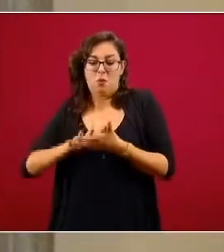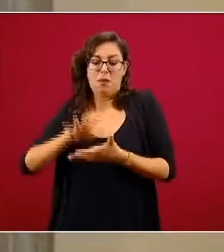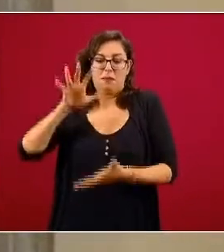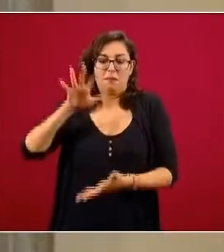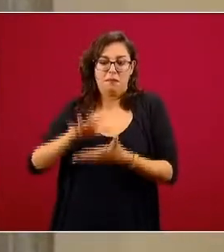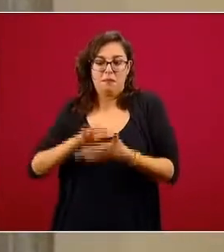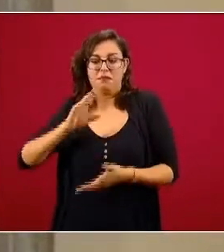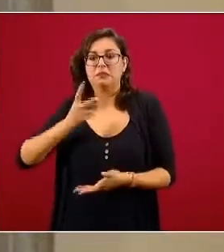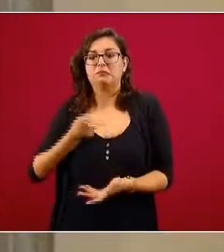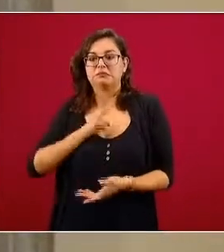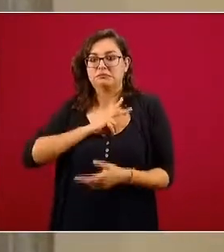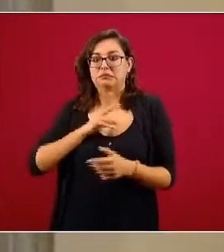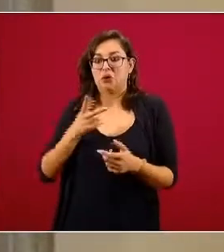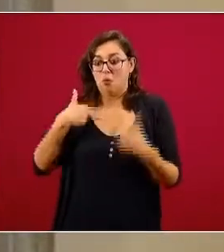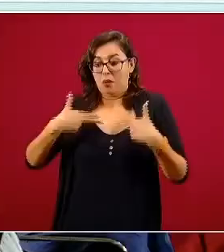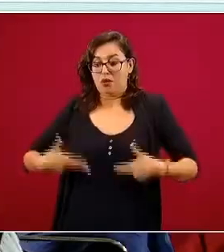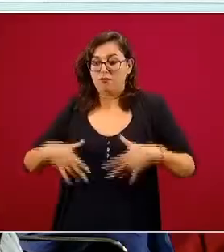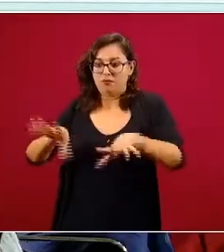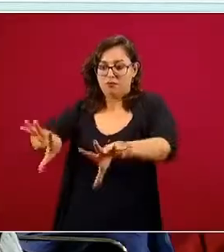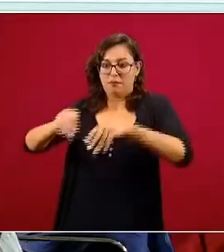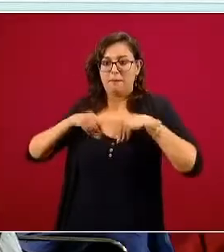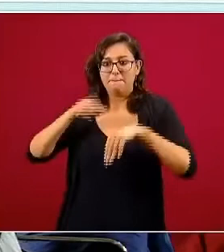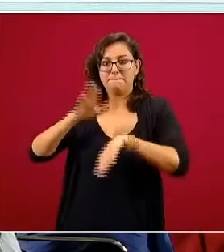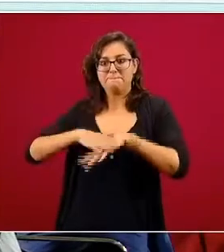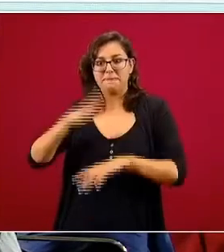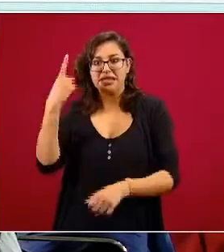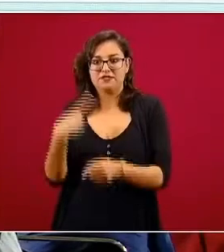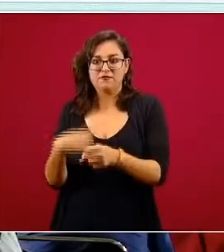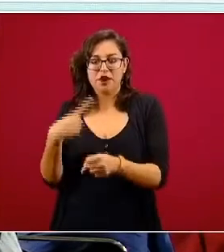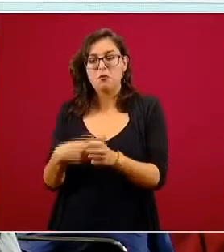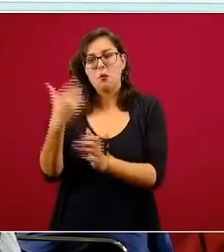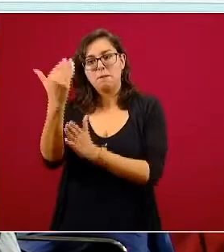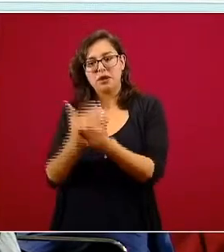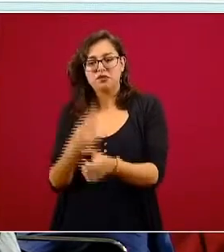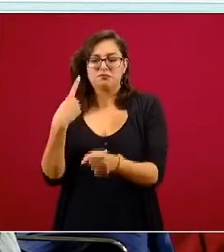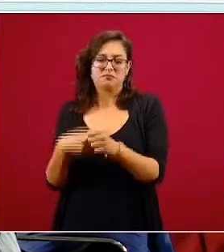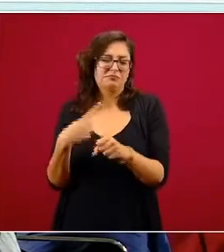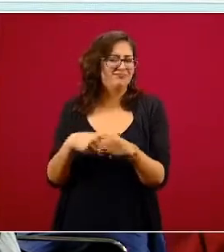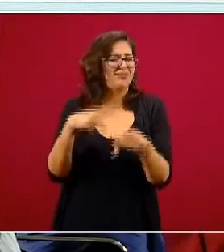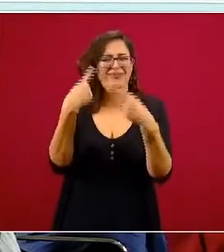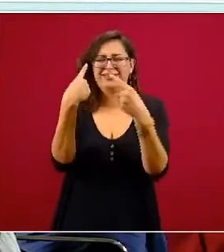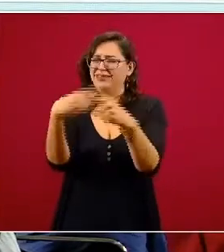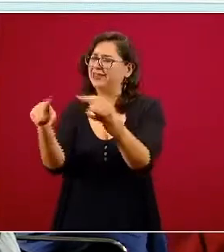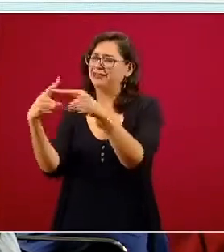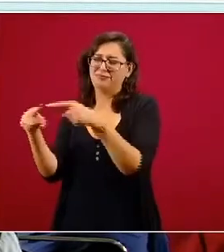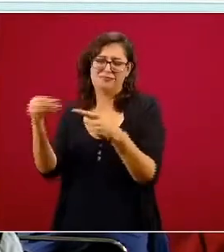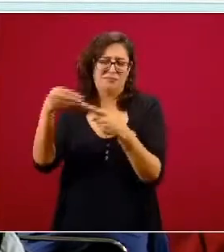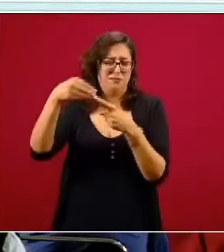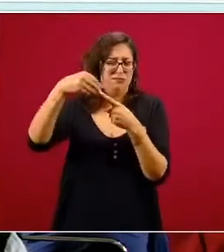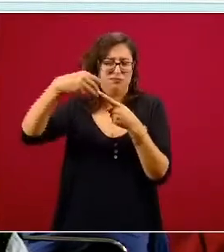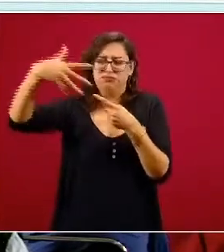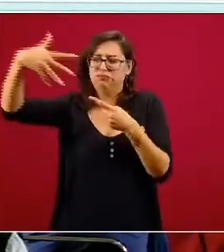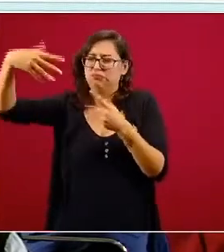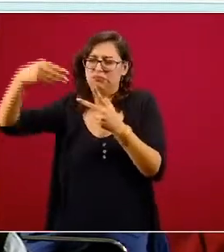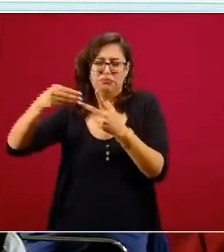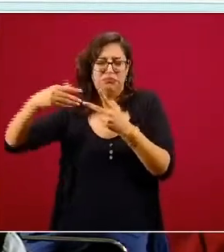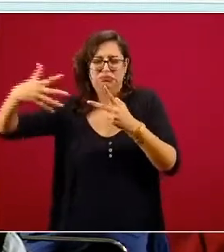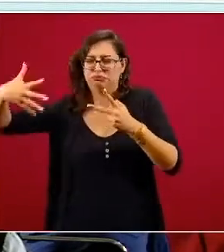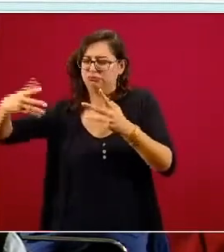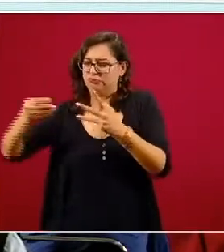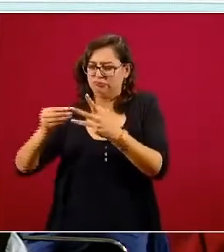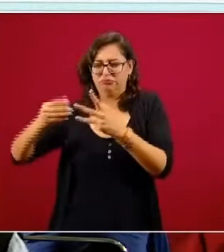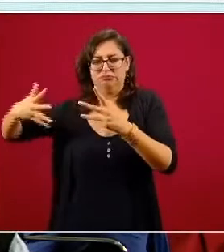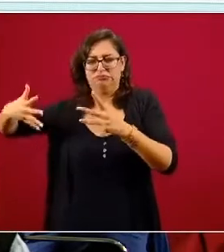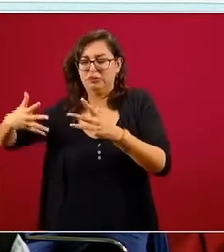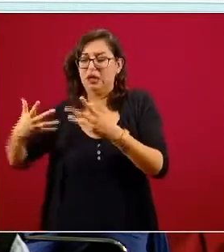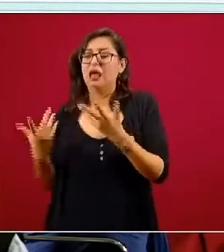tan adaptable es a los seres humanos. Estos virus existen en múltiples expresiones o múltiples